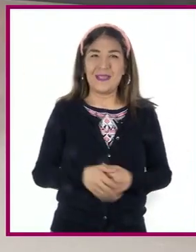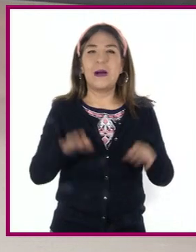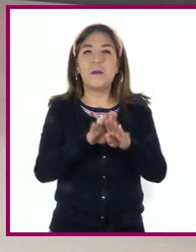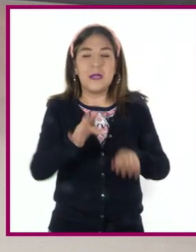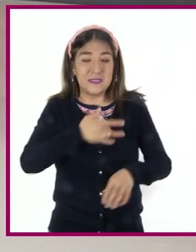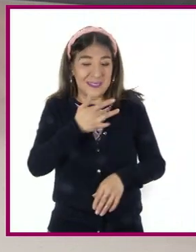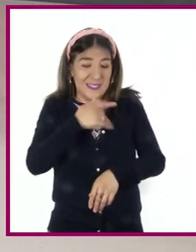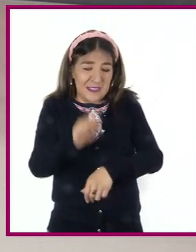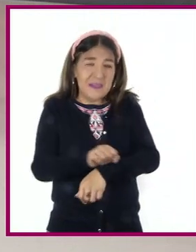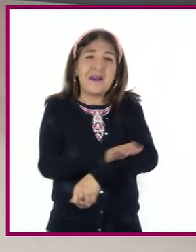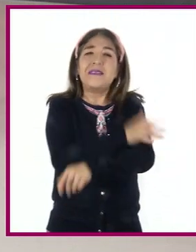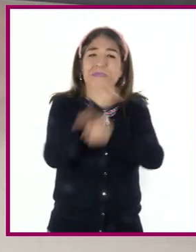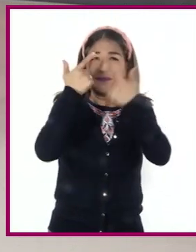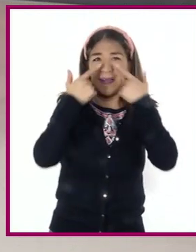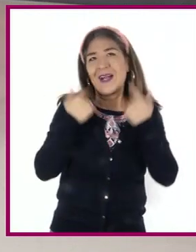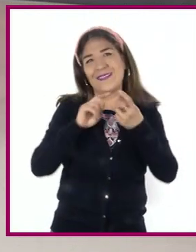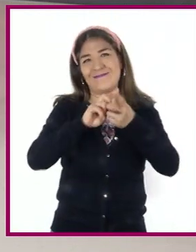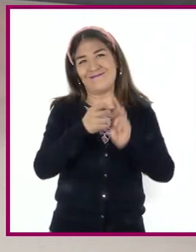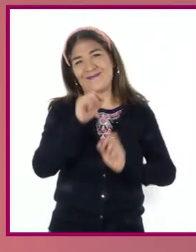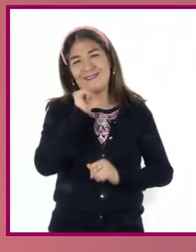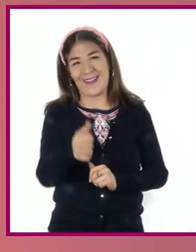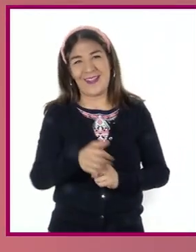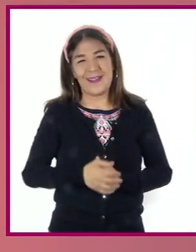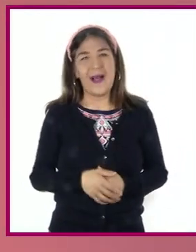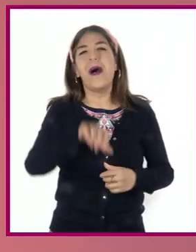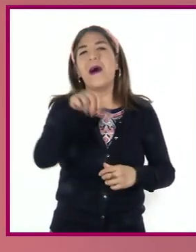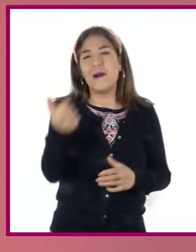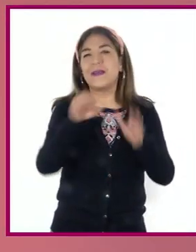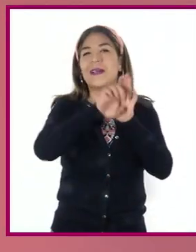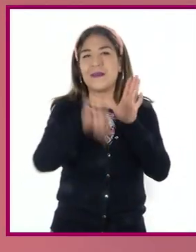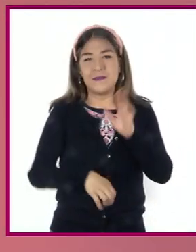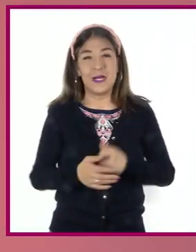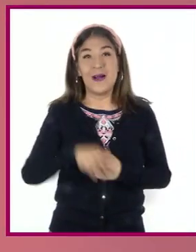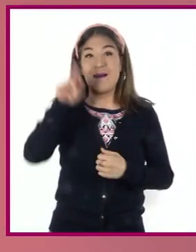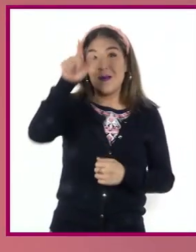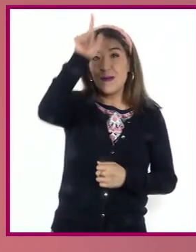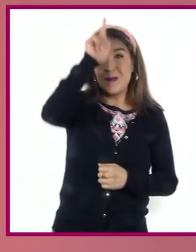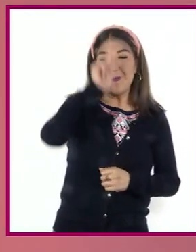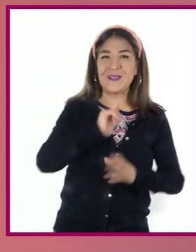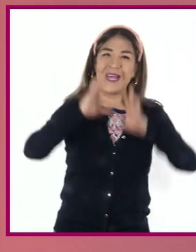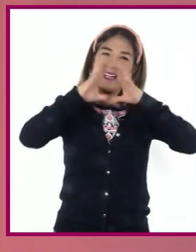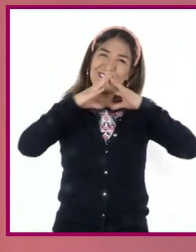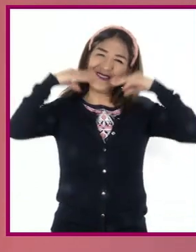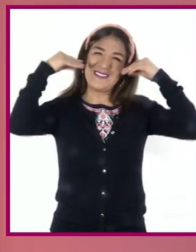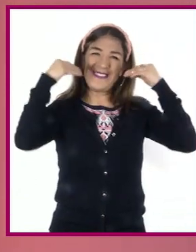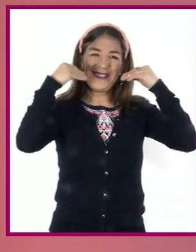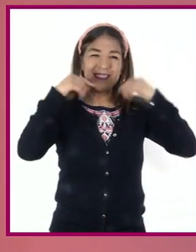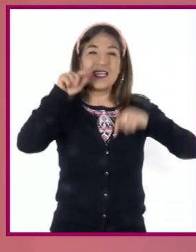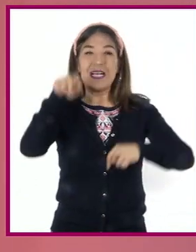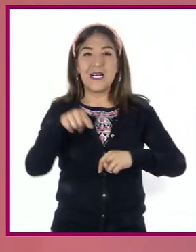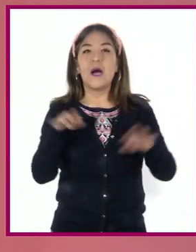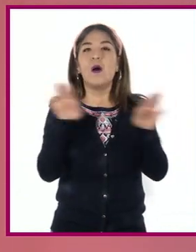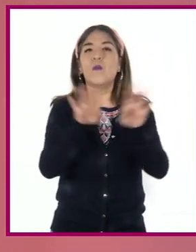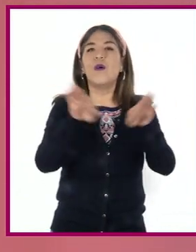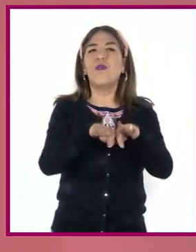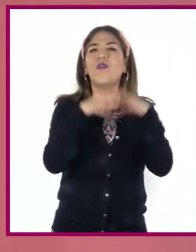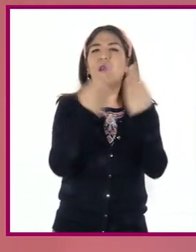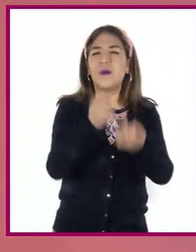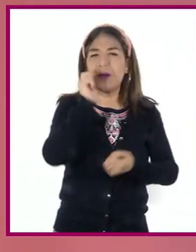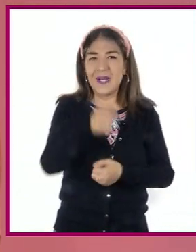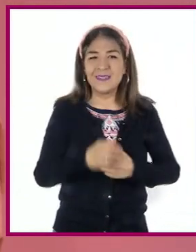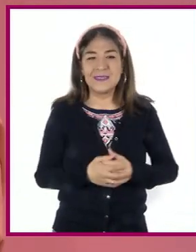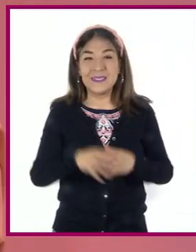el siguiente poema de Federico García Lorca. El lagarto está llorando, la lagarta está llorando. El lagarto y la